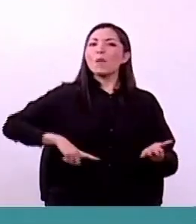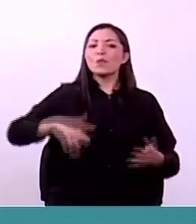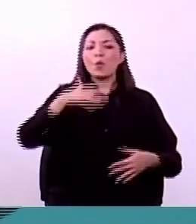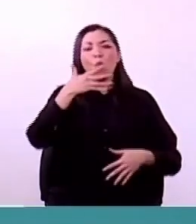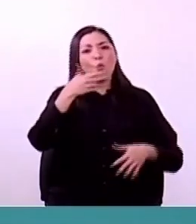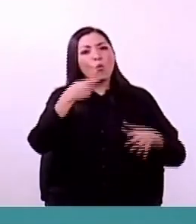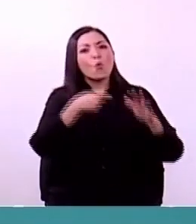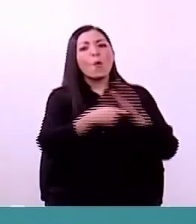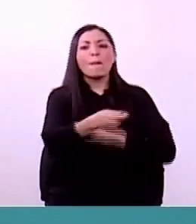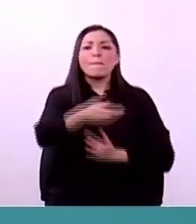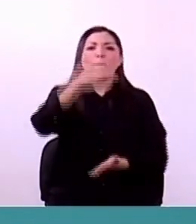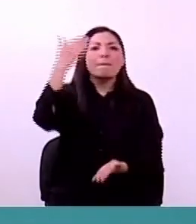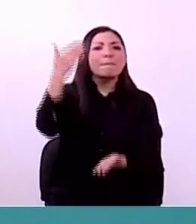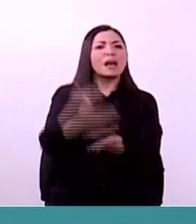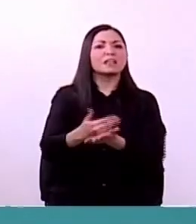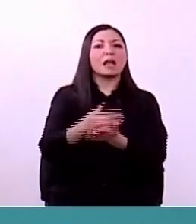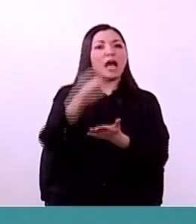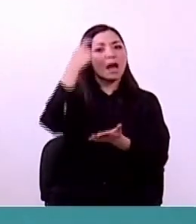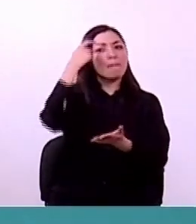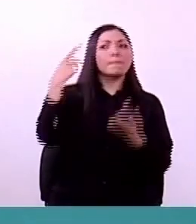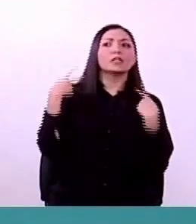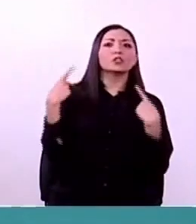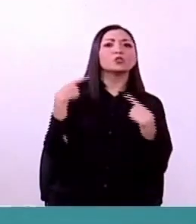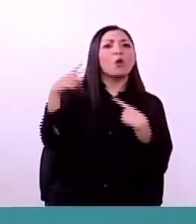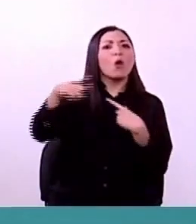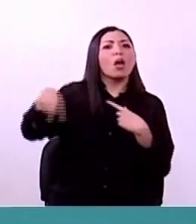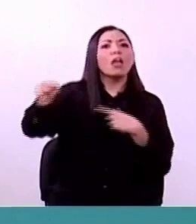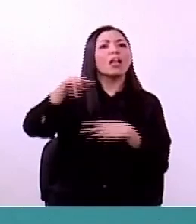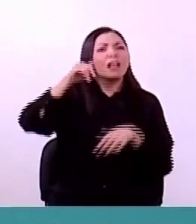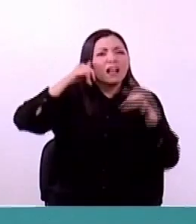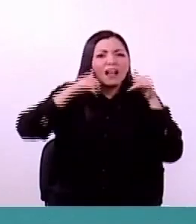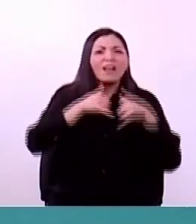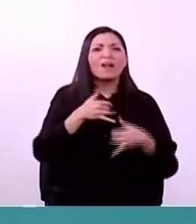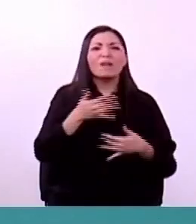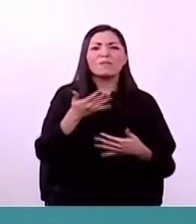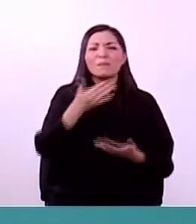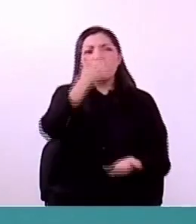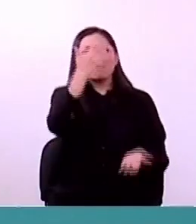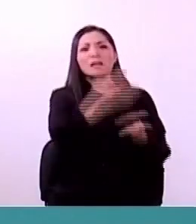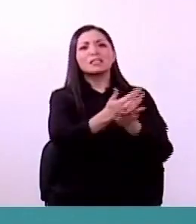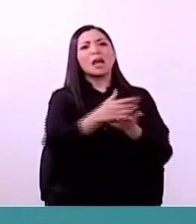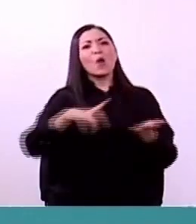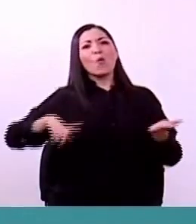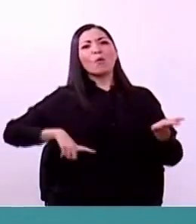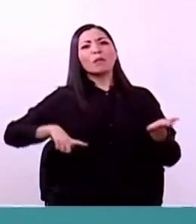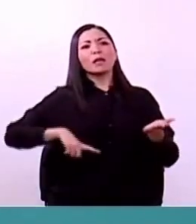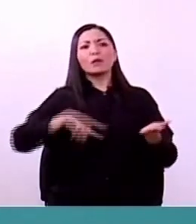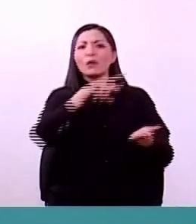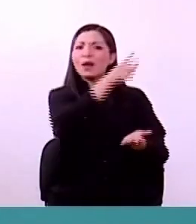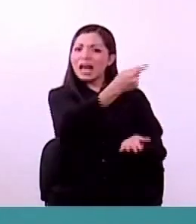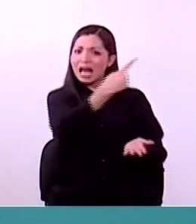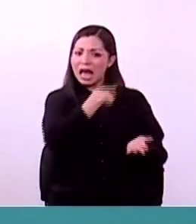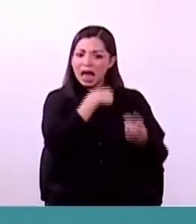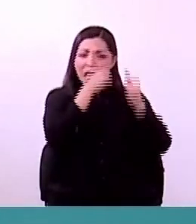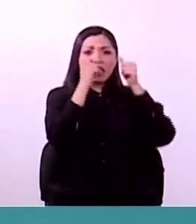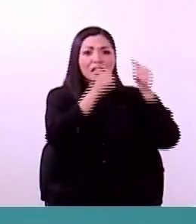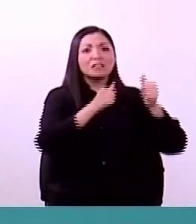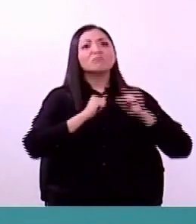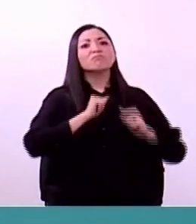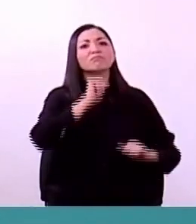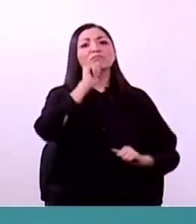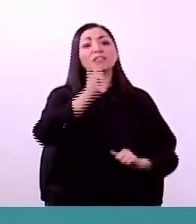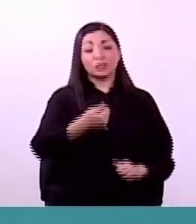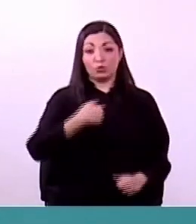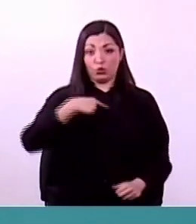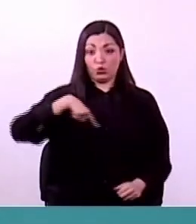que se sirven de la gente. Ya basta de gobiernos que nunca te dan solución. Yo soy Claudia Delgadillo. Yo soy la candidata de